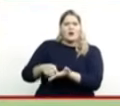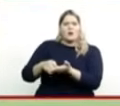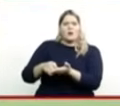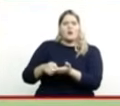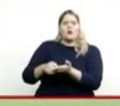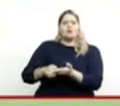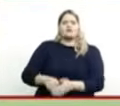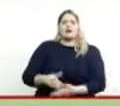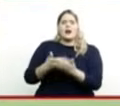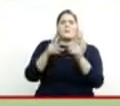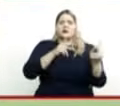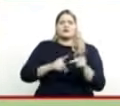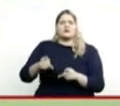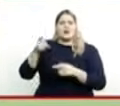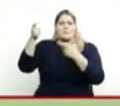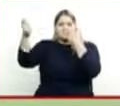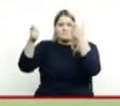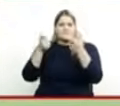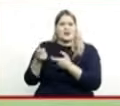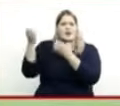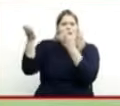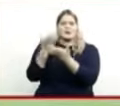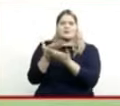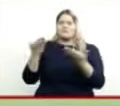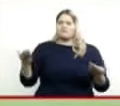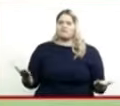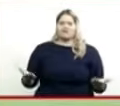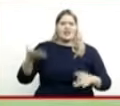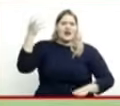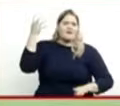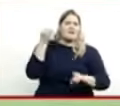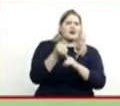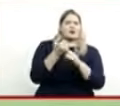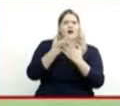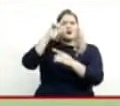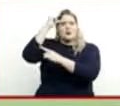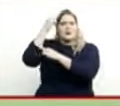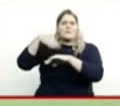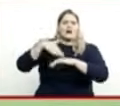que significaron pérdidas de ingresos para el Estado, más de